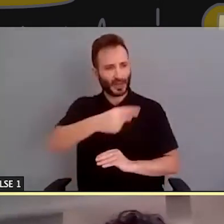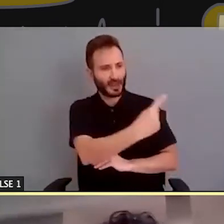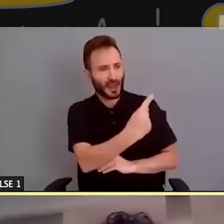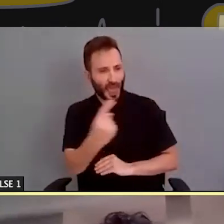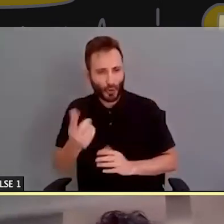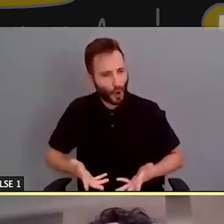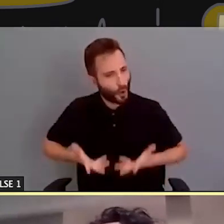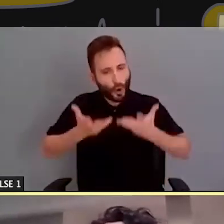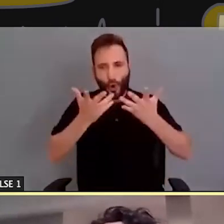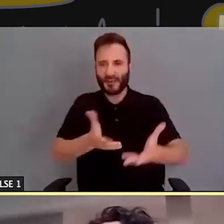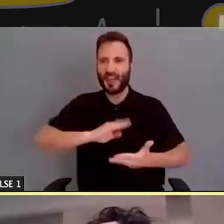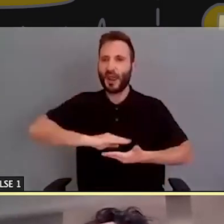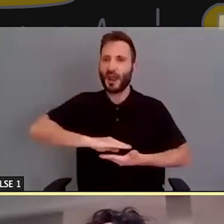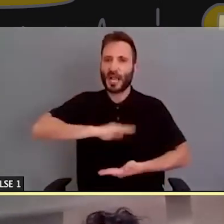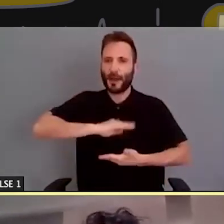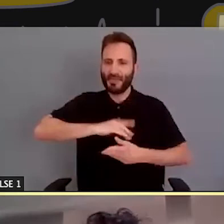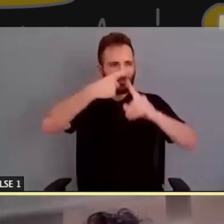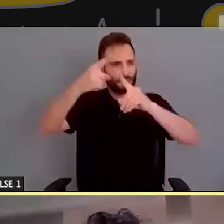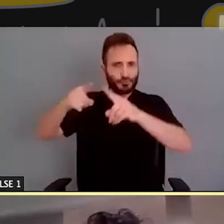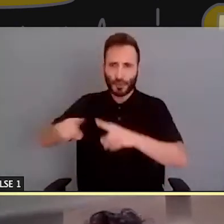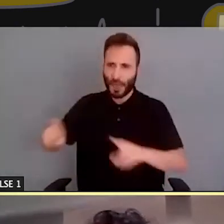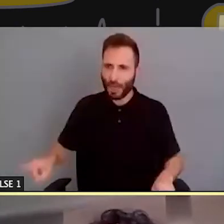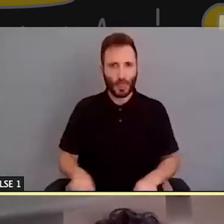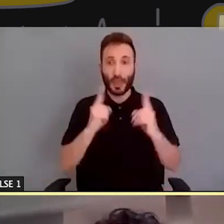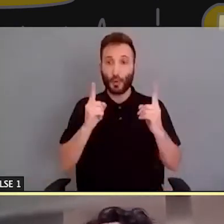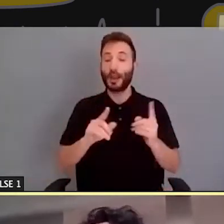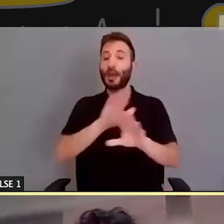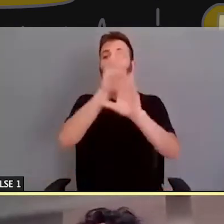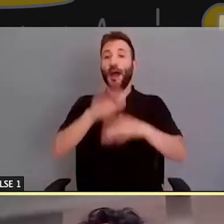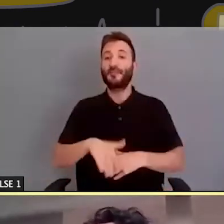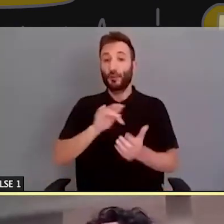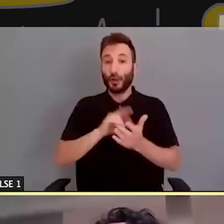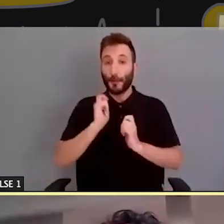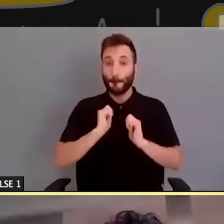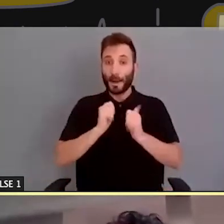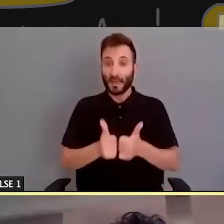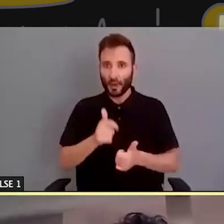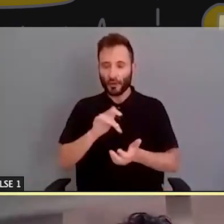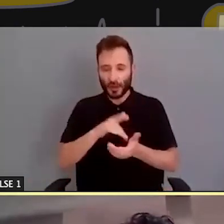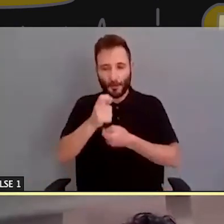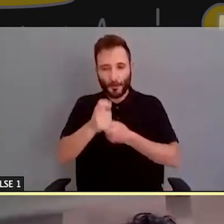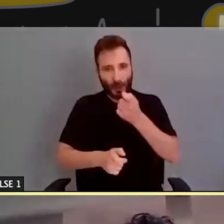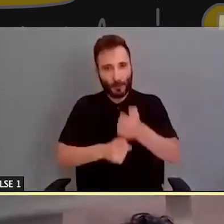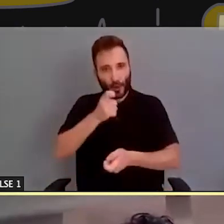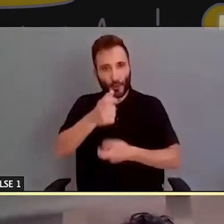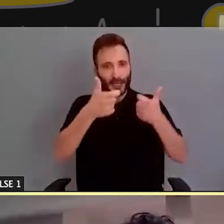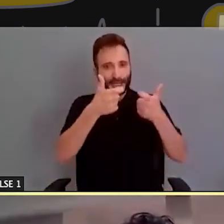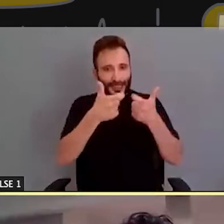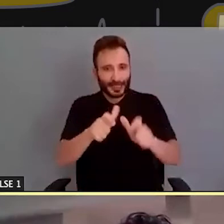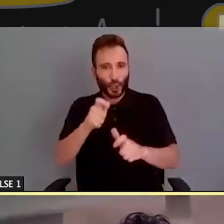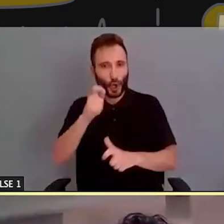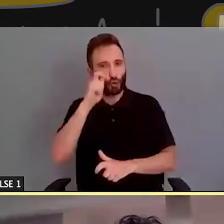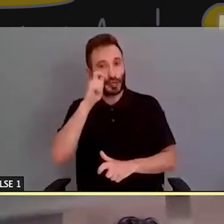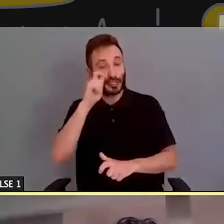de sus diferentes capacidades. Y entonces, bueno, pues se empezaron a crear un poco esos servicios turísticos para personas de